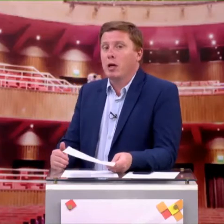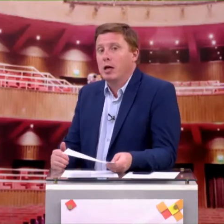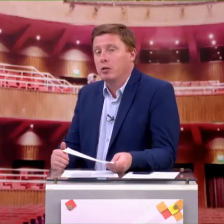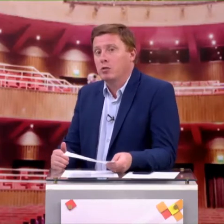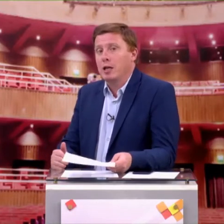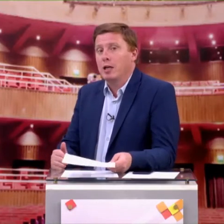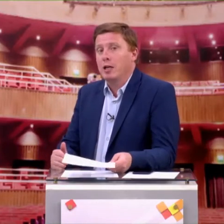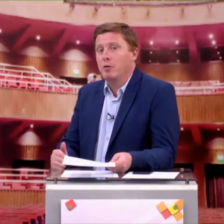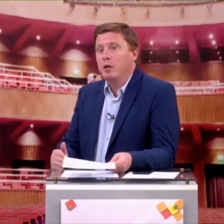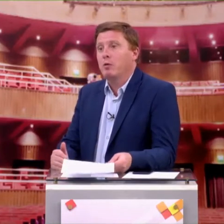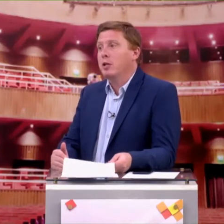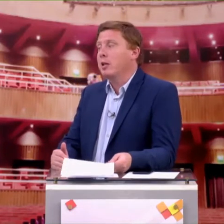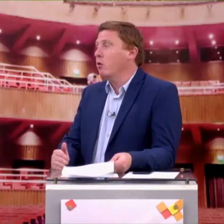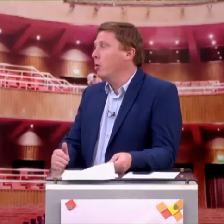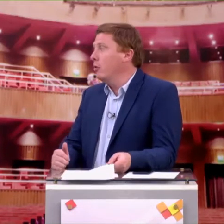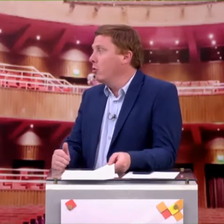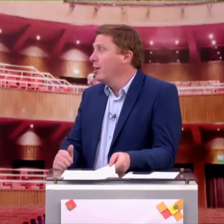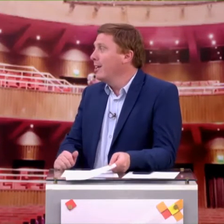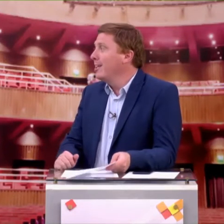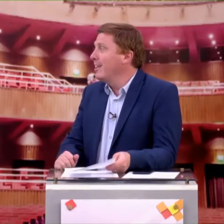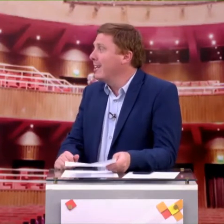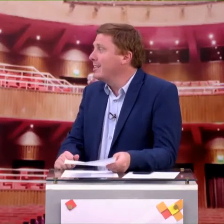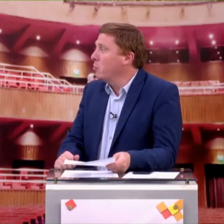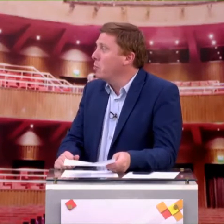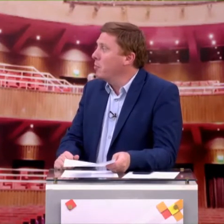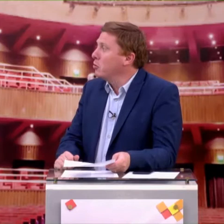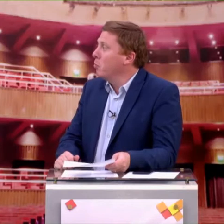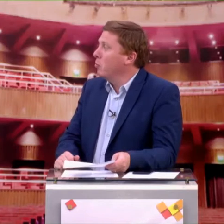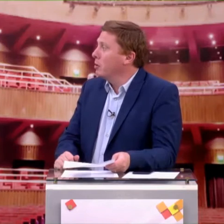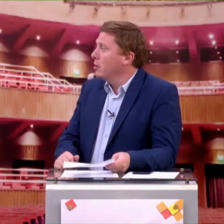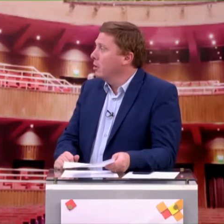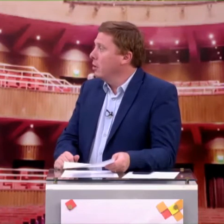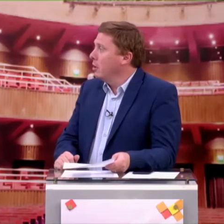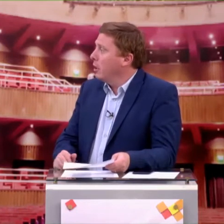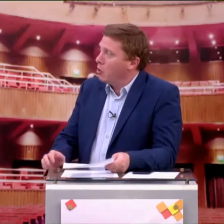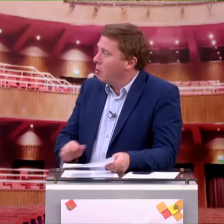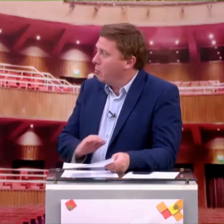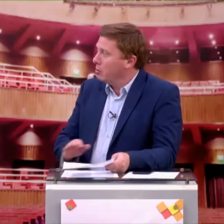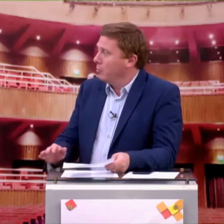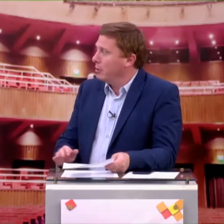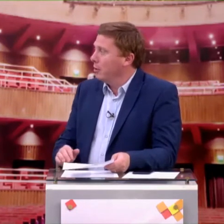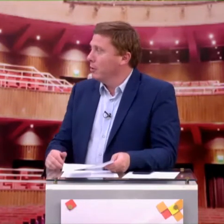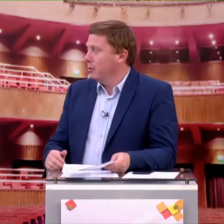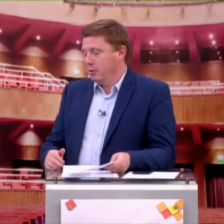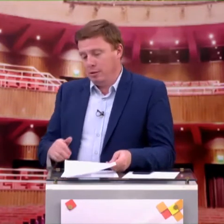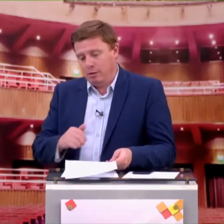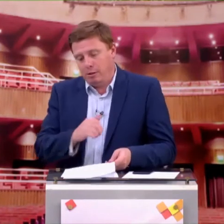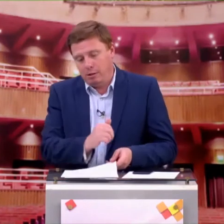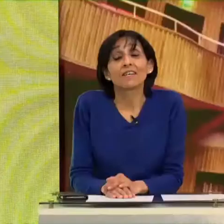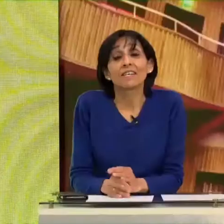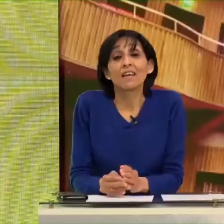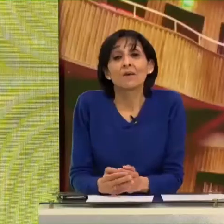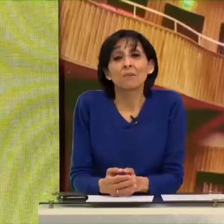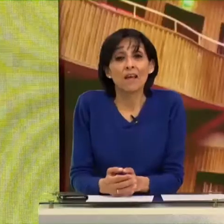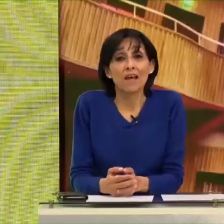social e le dijeron mire usted está cobrando 35 mil pesos por mes y ella no había visto ese plan exactamente en